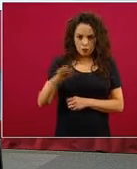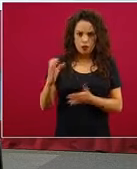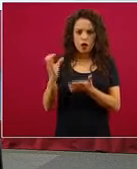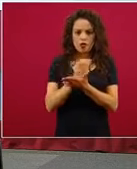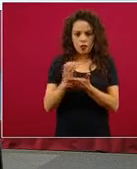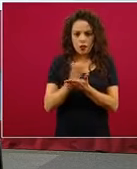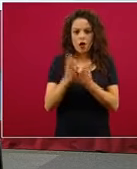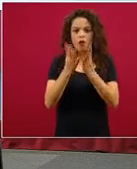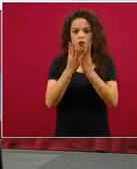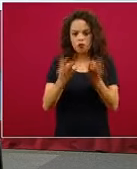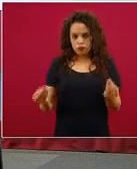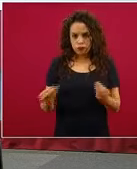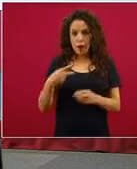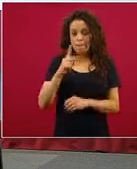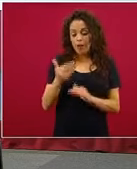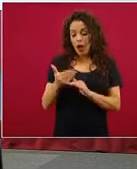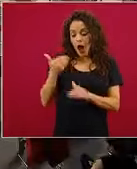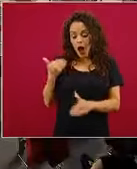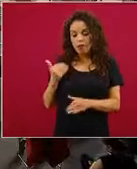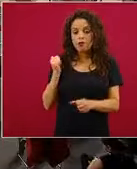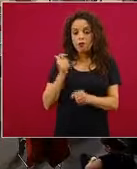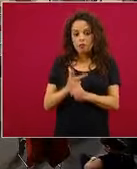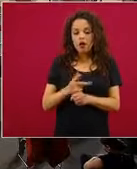trata a tiempo. Siguiente, por favor.